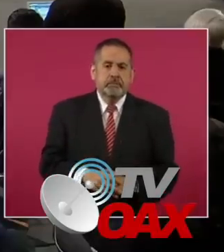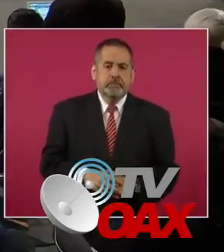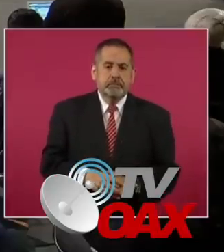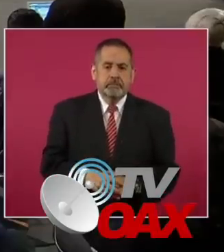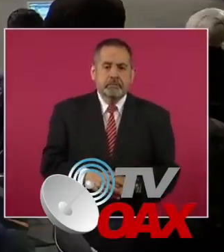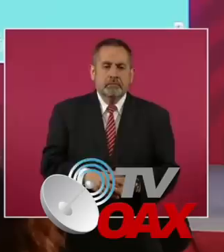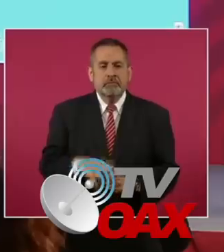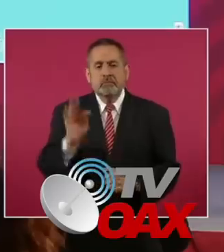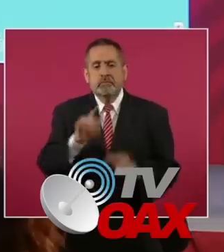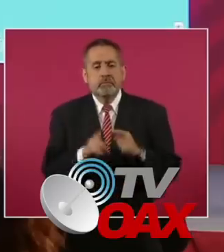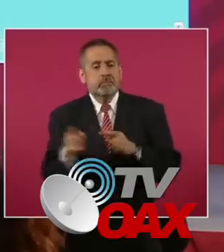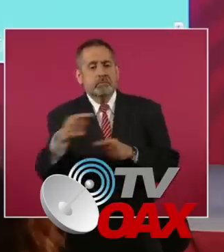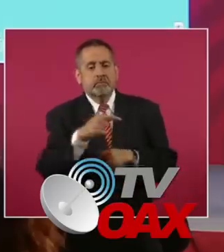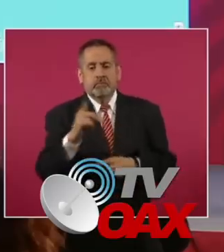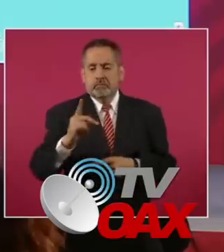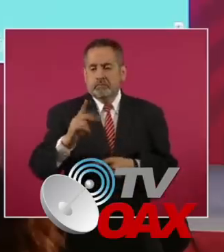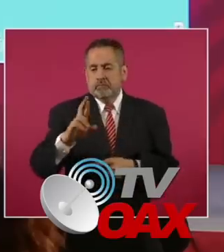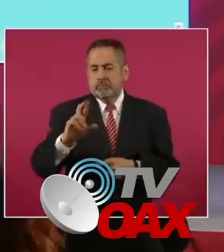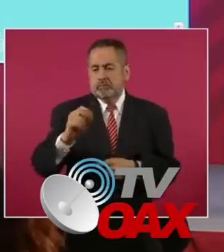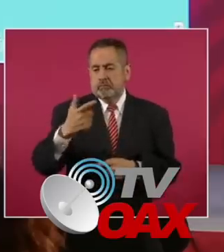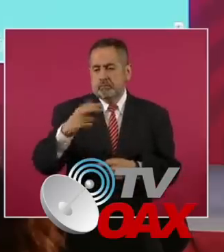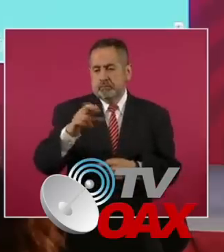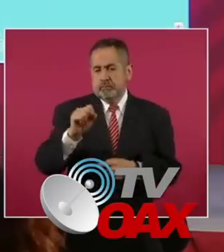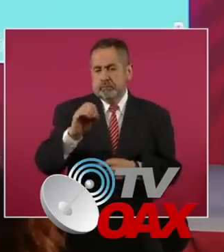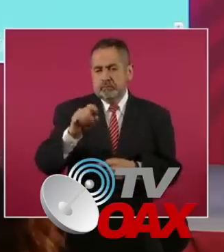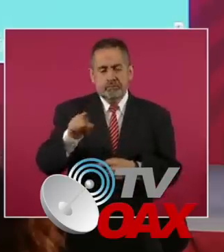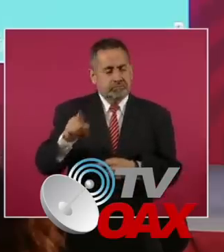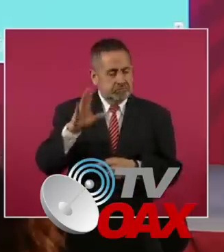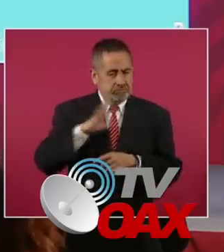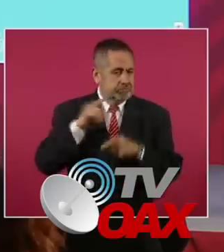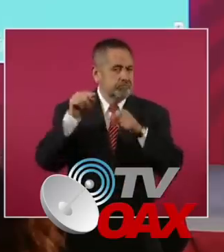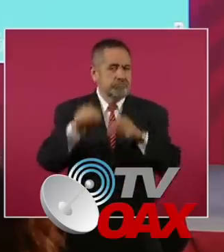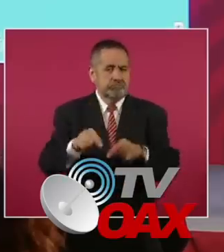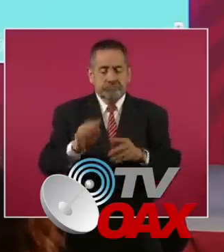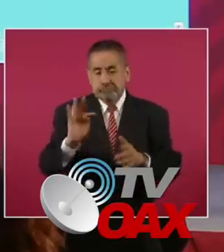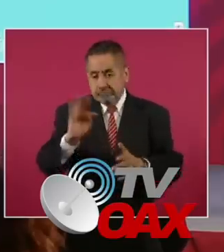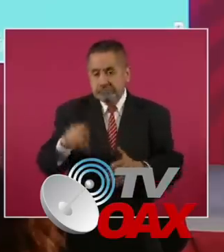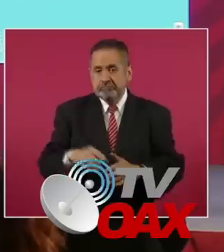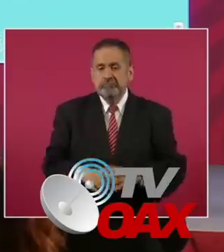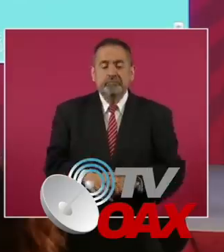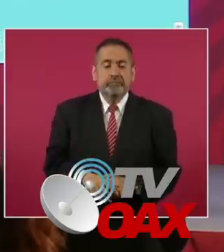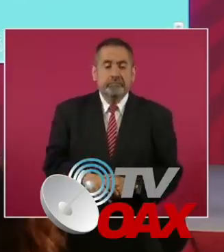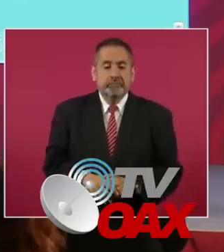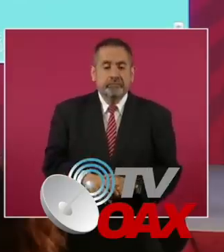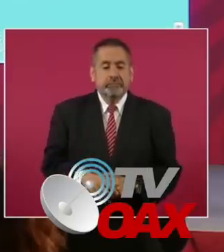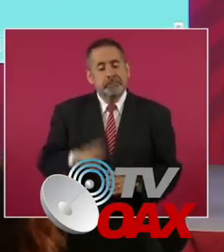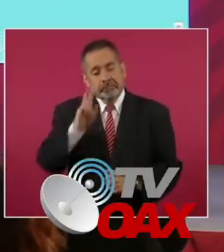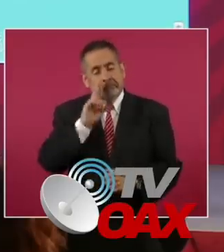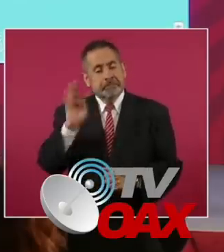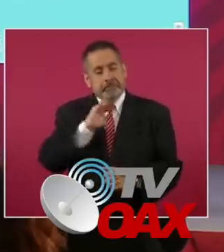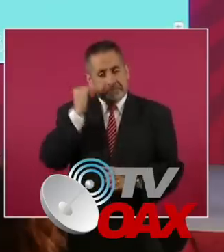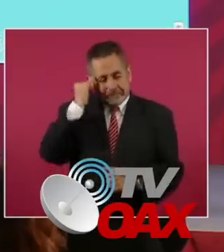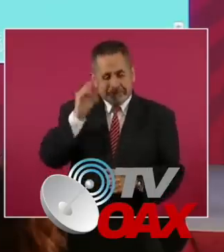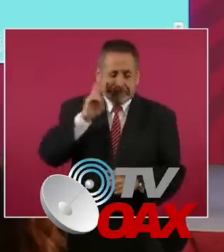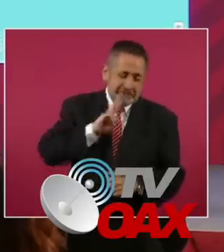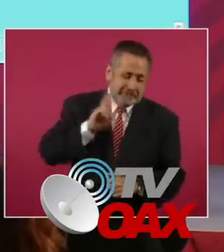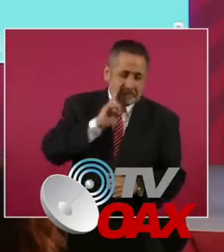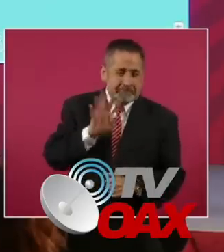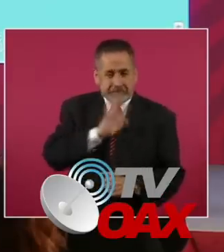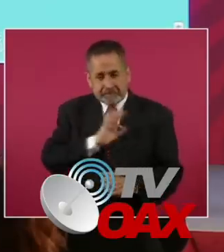Progreso. Puede ser Progreso. No hay otra. ¿Sí? Hay una posibilidad que se está explorando